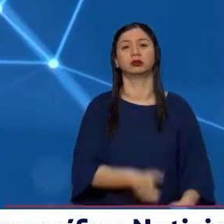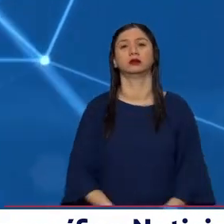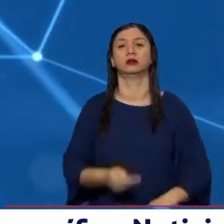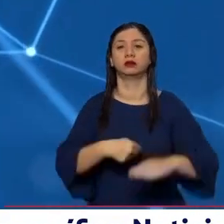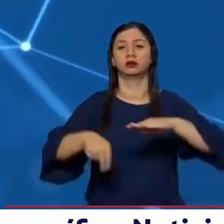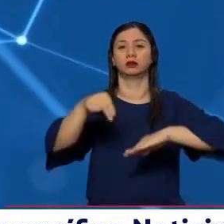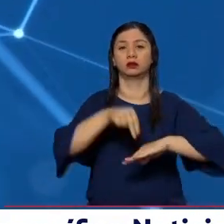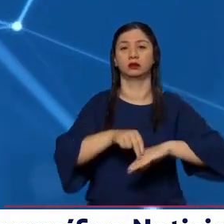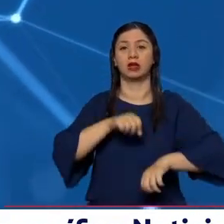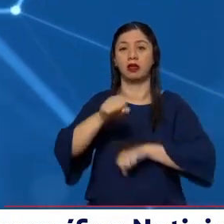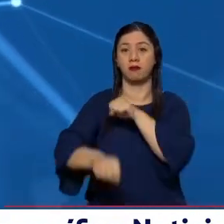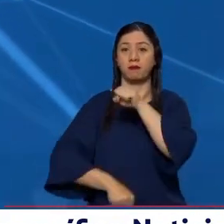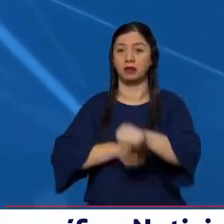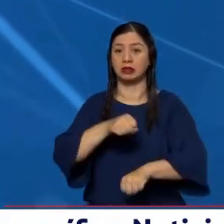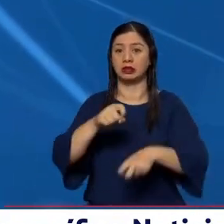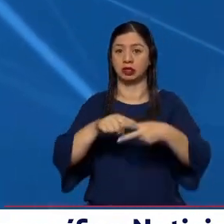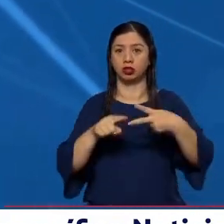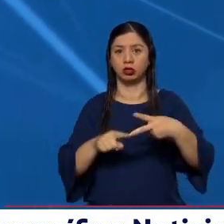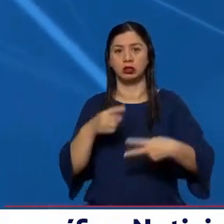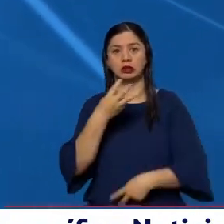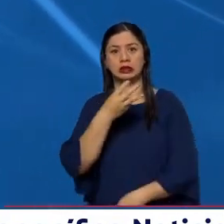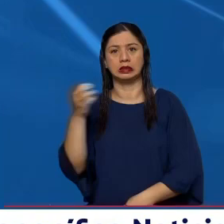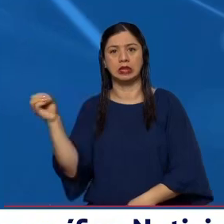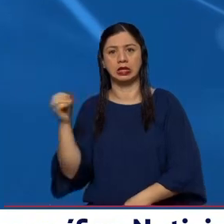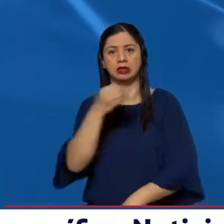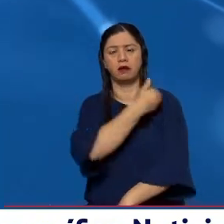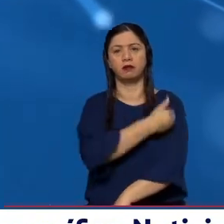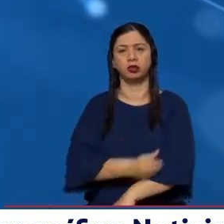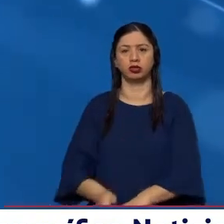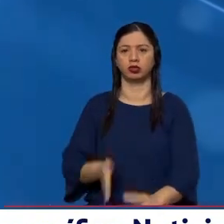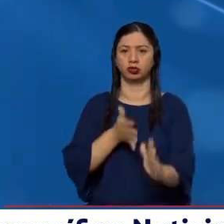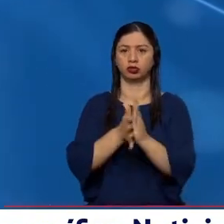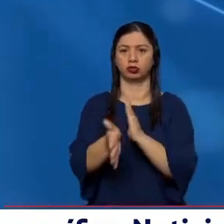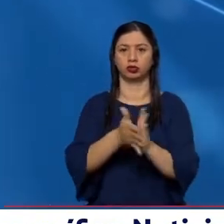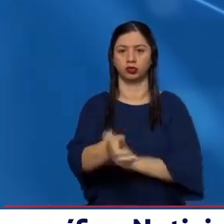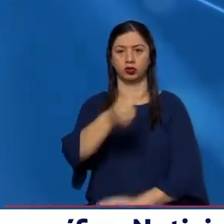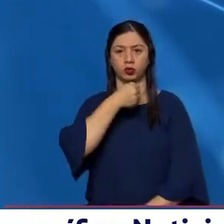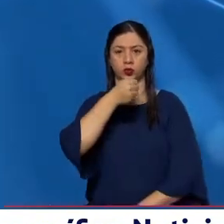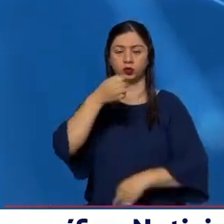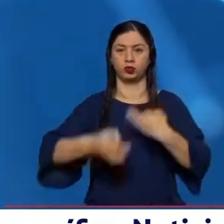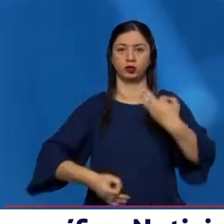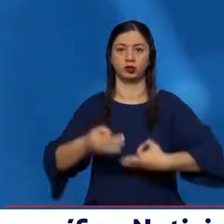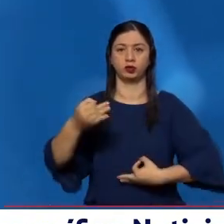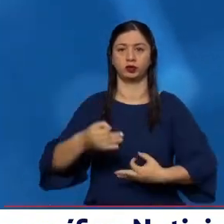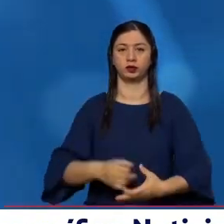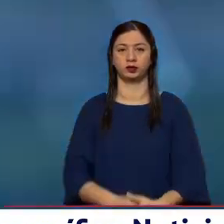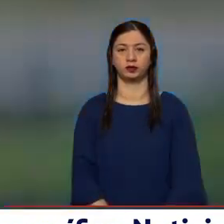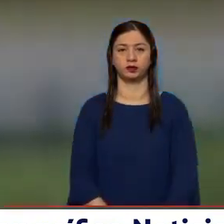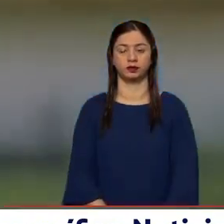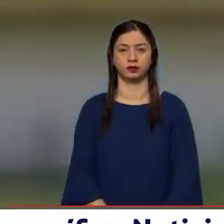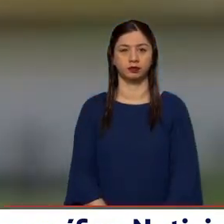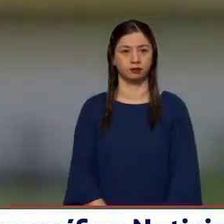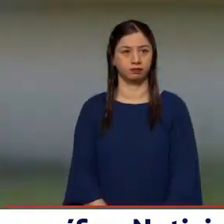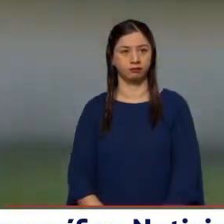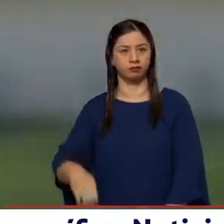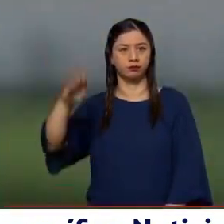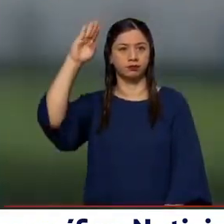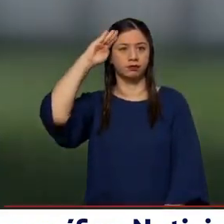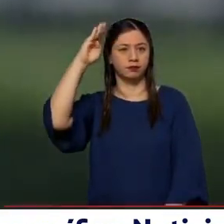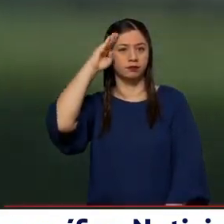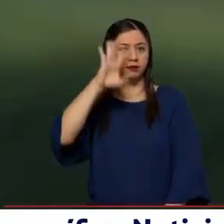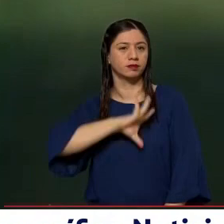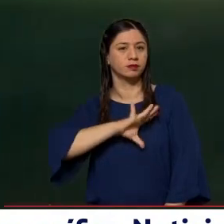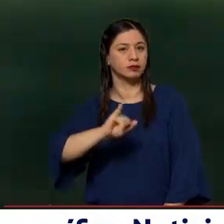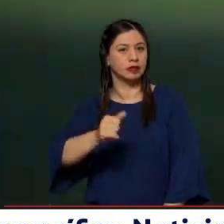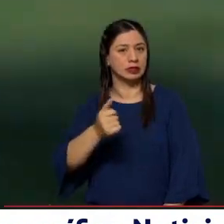dos bicicletas avaluadas en más de 30 millones de pesos, entre las noticias de nuestro panorama judicial. La policía caleña